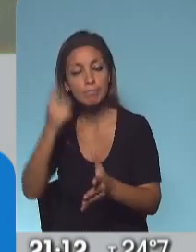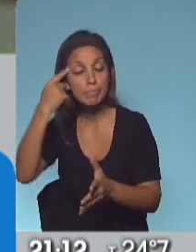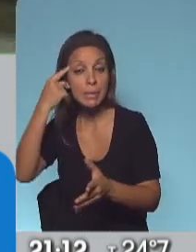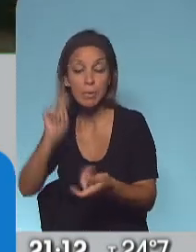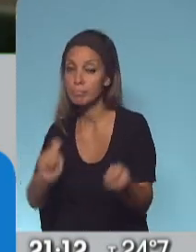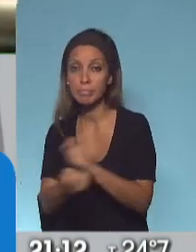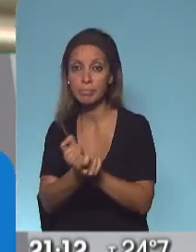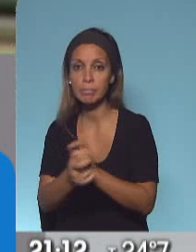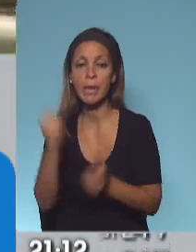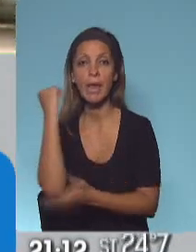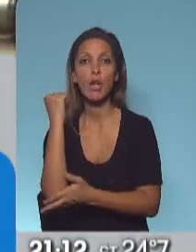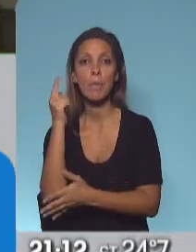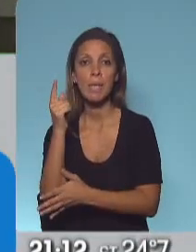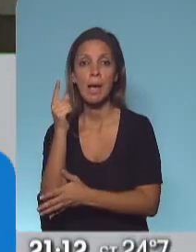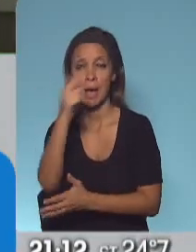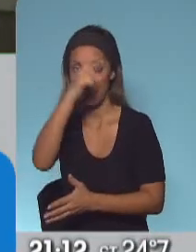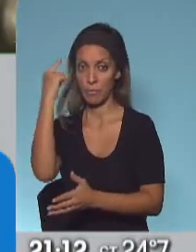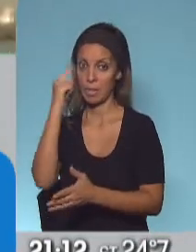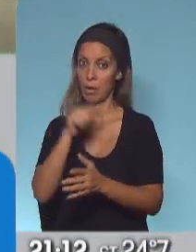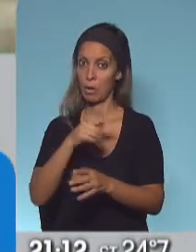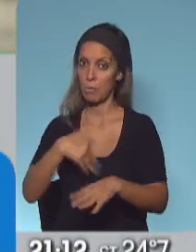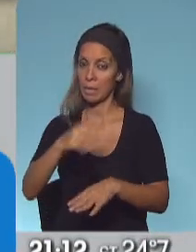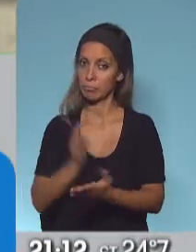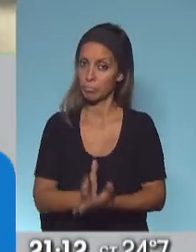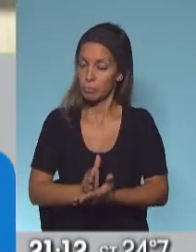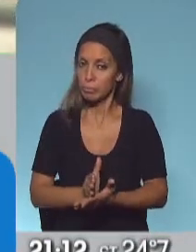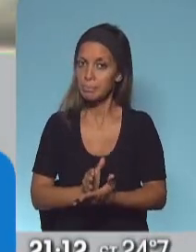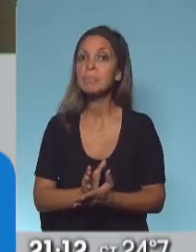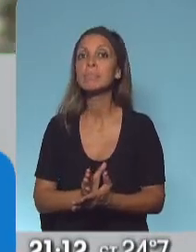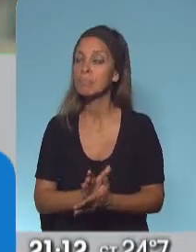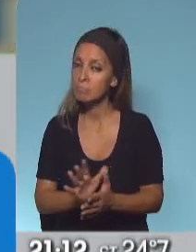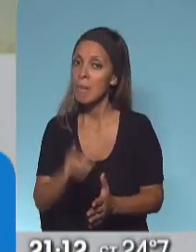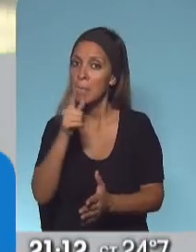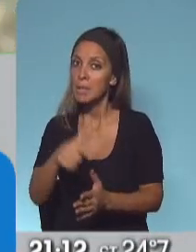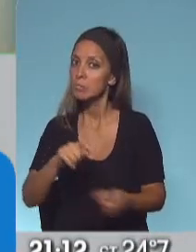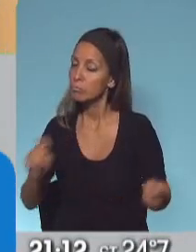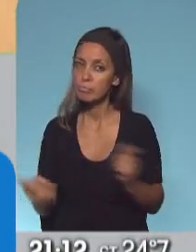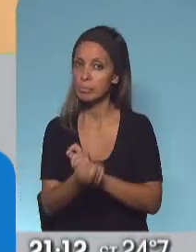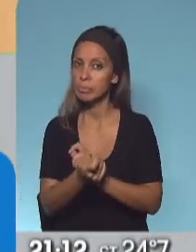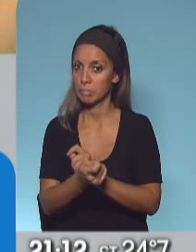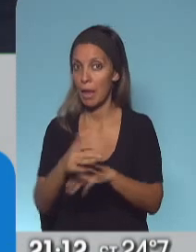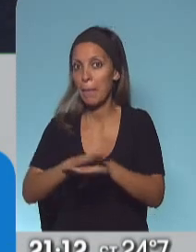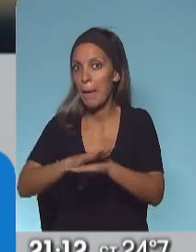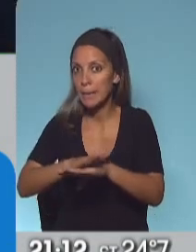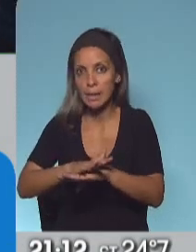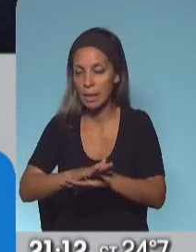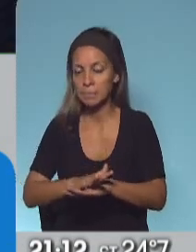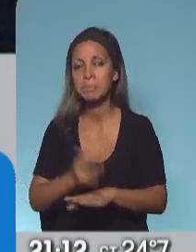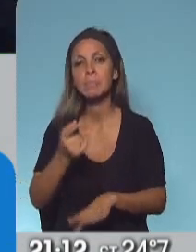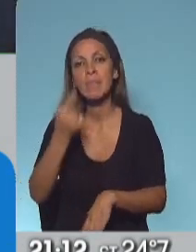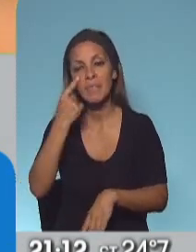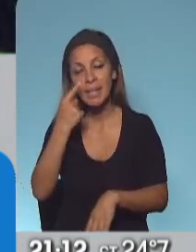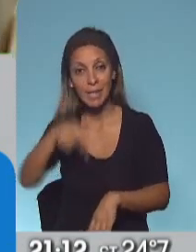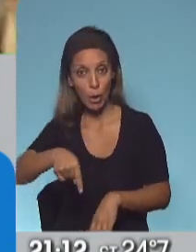funcionamiento de la economía con un Estado que cada vez tiene más presencia, bueno, es una modificación estructural, ¿no? Sí. Vos fijate que hoy por